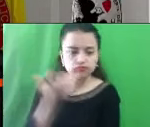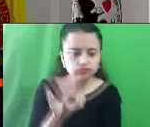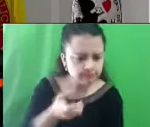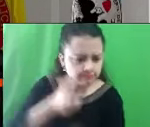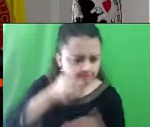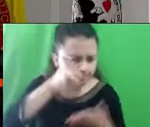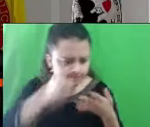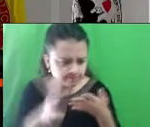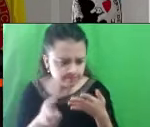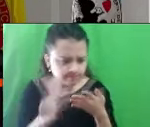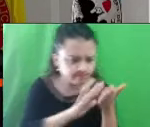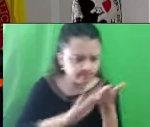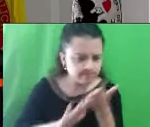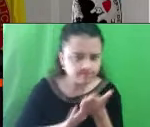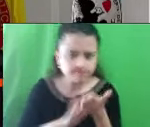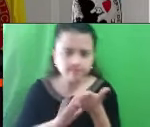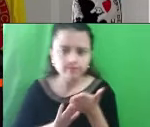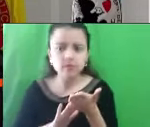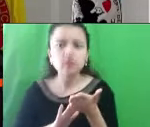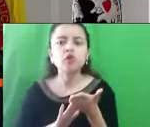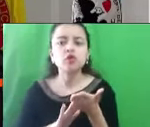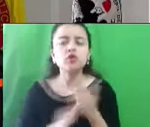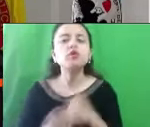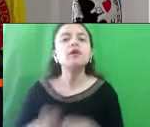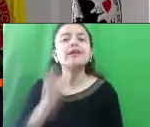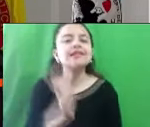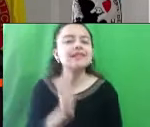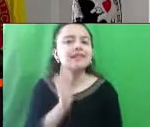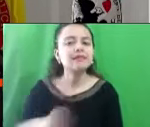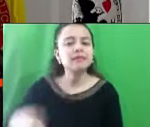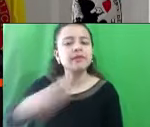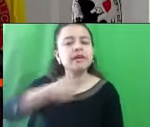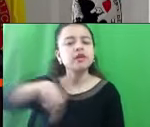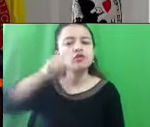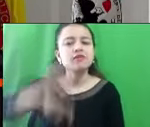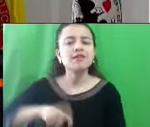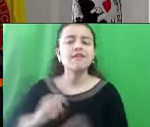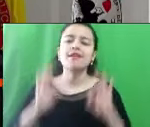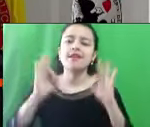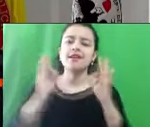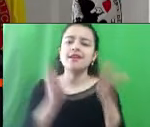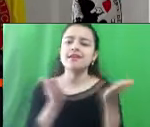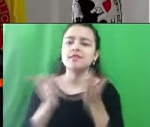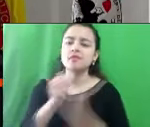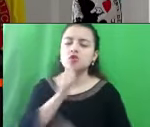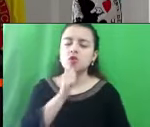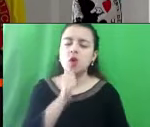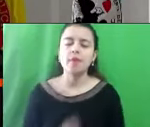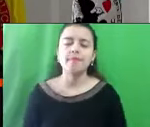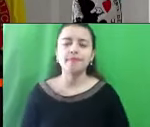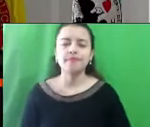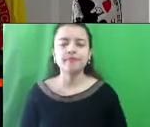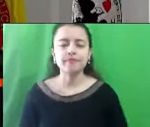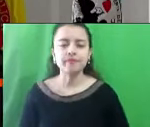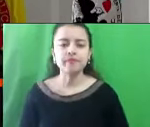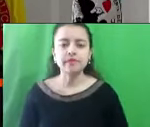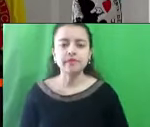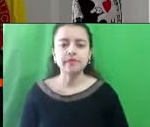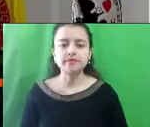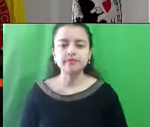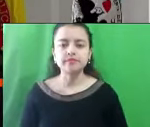brindándoles a ustedes la facilidad que tengamos el suministro constante a pesar de las emergencias. Igualmente, en desarrollo nos